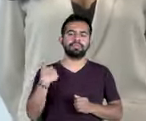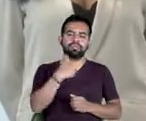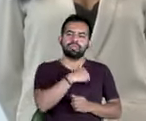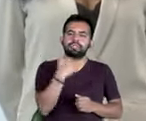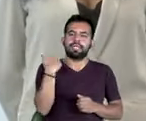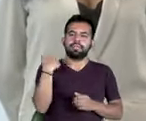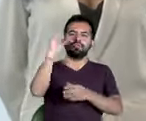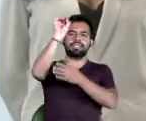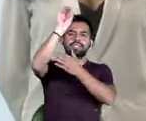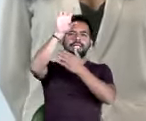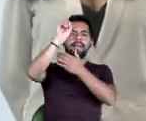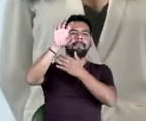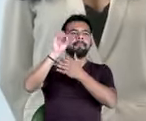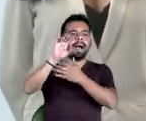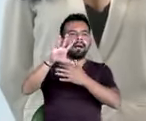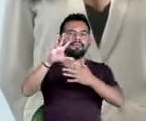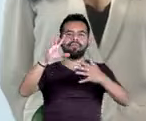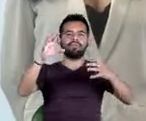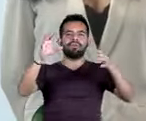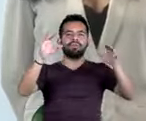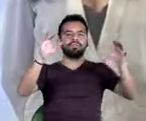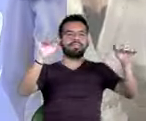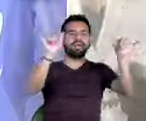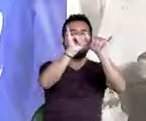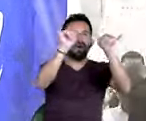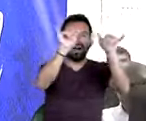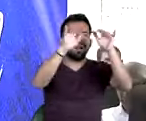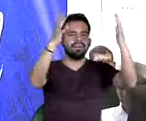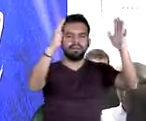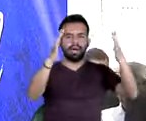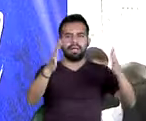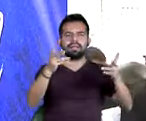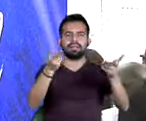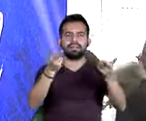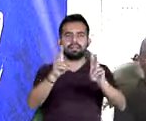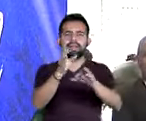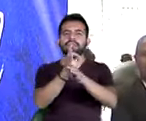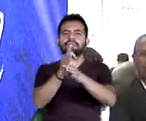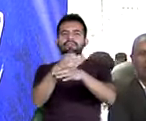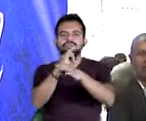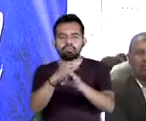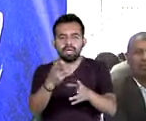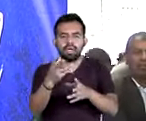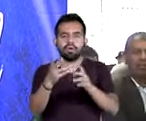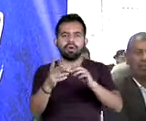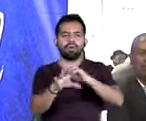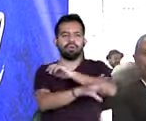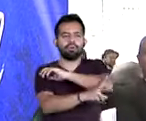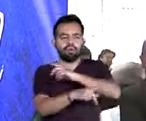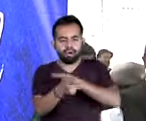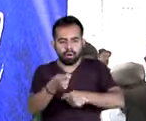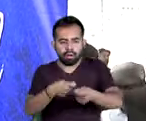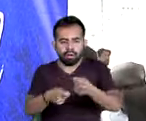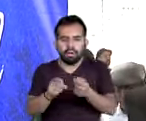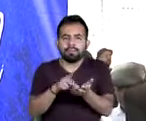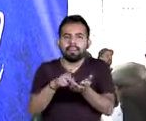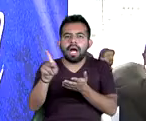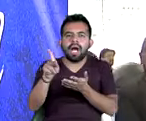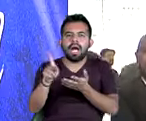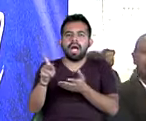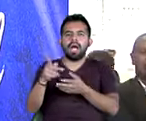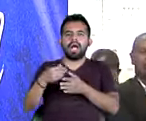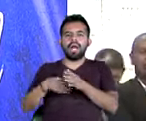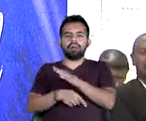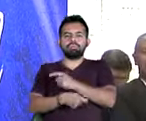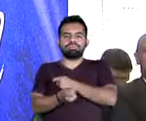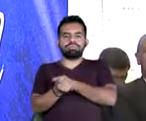semáforos que no estén coordinados, no puede ser que tengamos funcionarios que son susceptibles de corrupción. Estamos hablando de que ojalá puedan tener estas cámaras